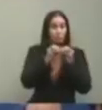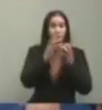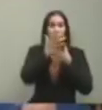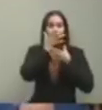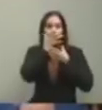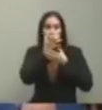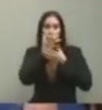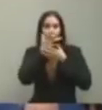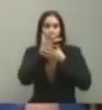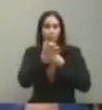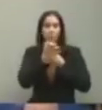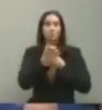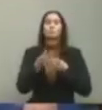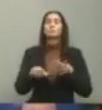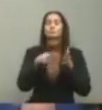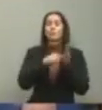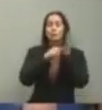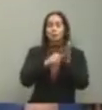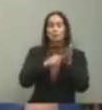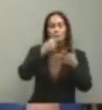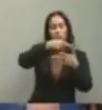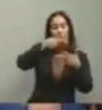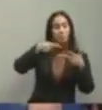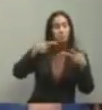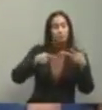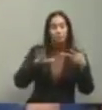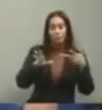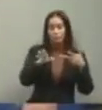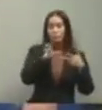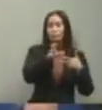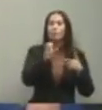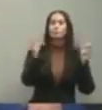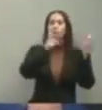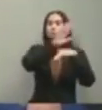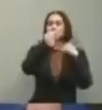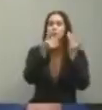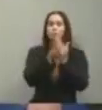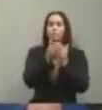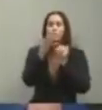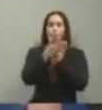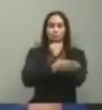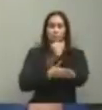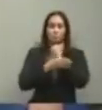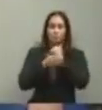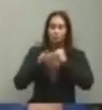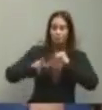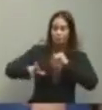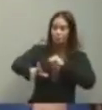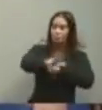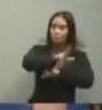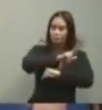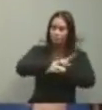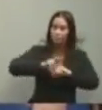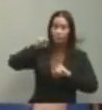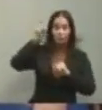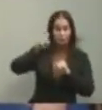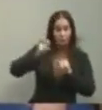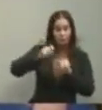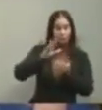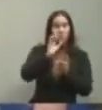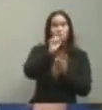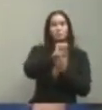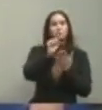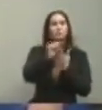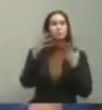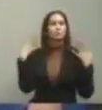ya garantizar que en cualquiera de estos tres escenarios todos los países de la región tiene que tener sus sistemas